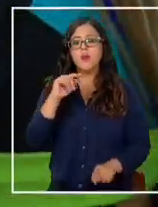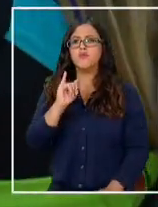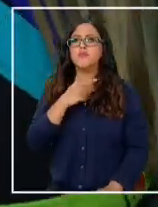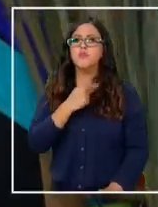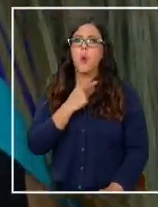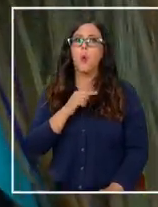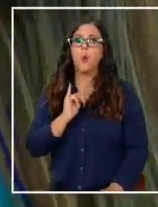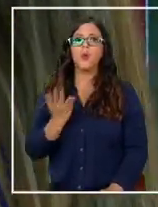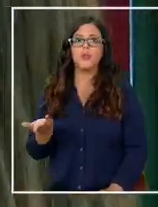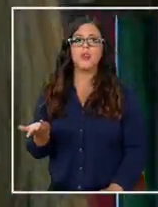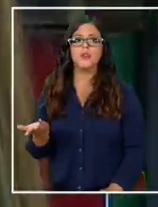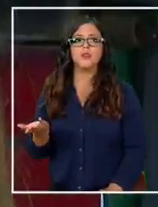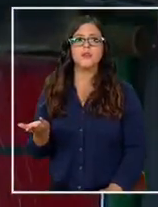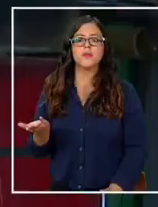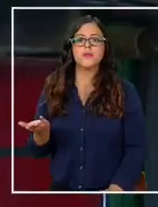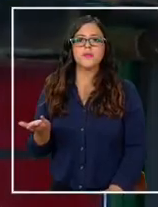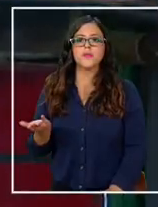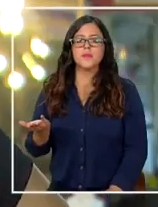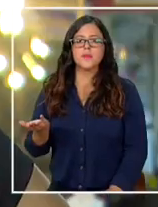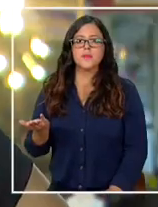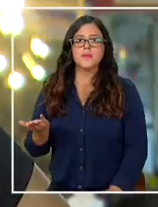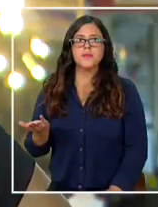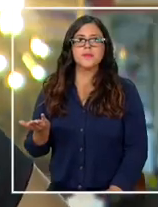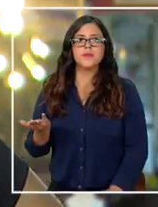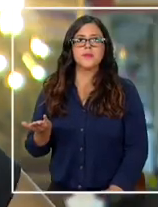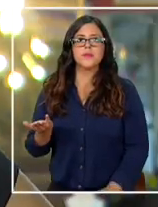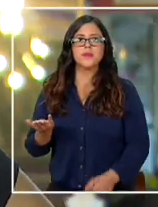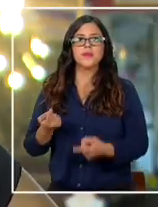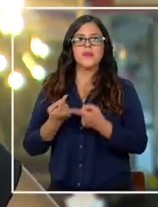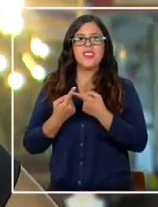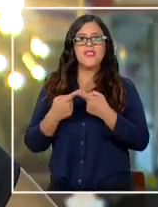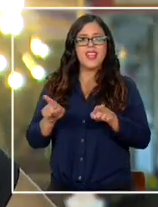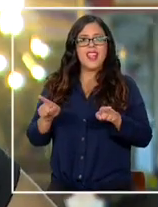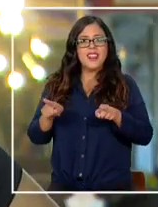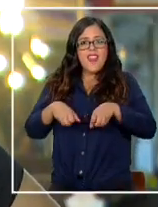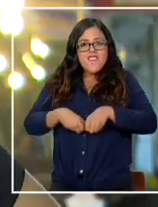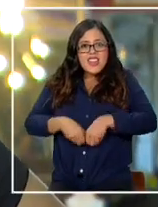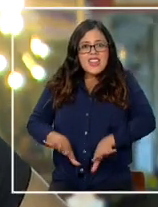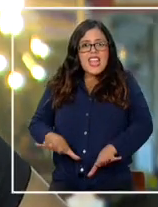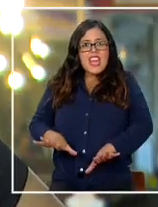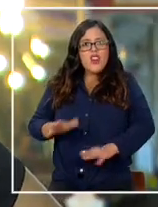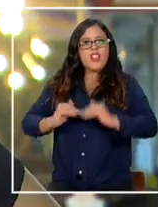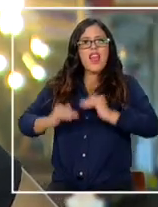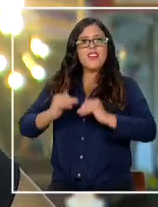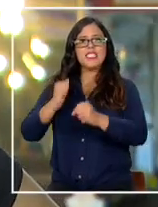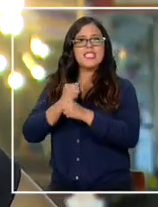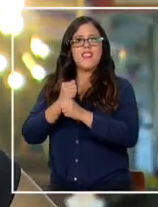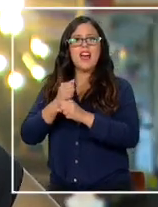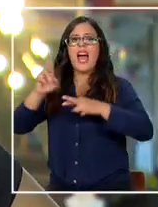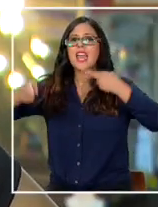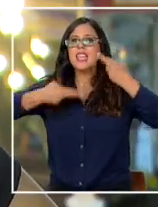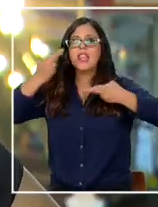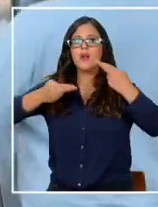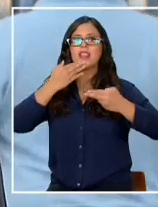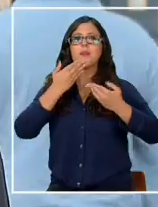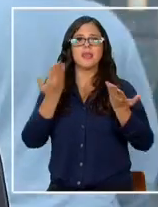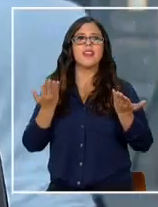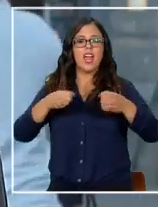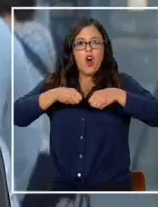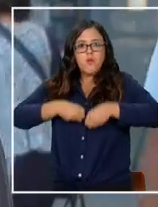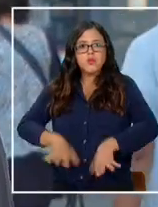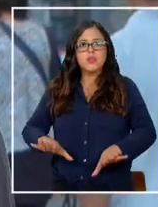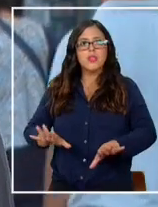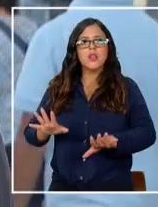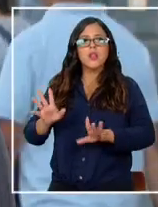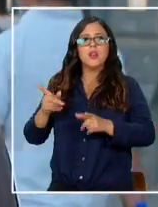gustado, no me parece pues diferente el vestido como uno trabaja a veces en restaurantes que también trabajan de vestido. Bueno, no estoy de